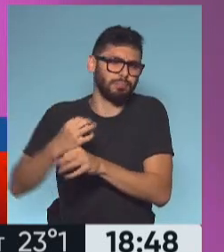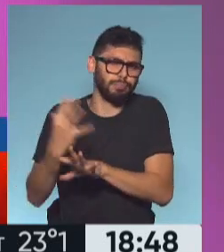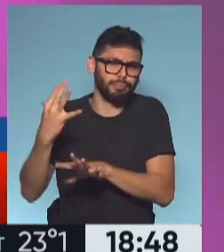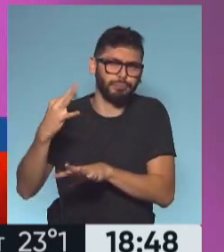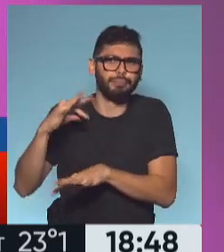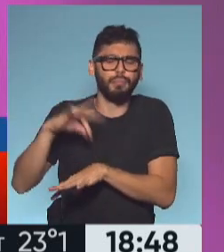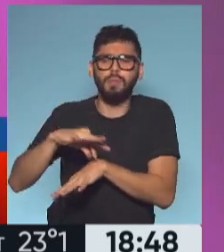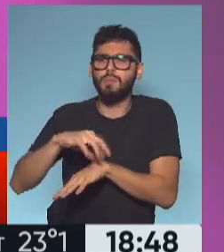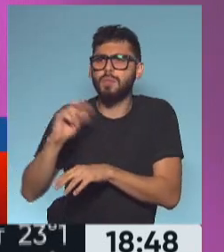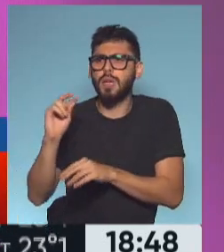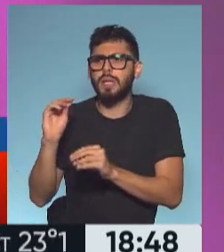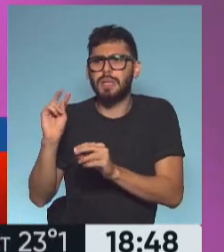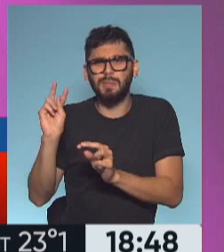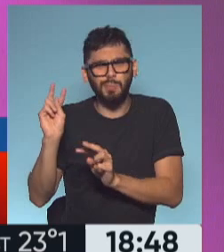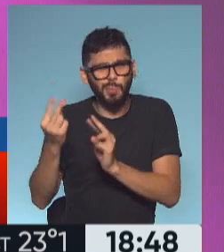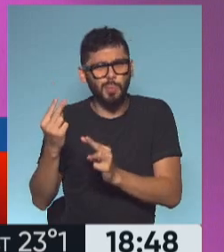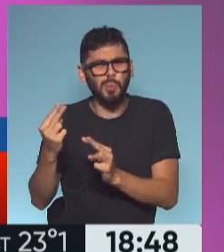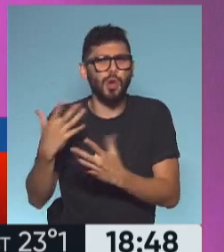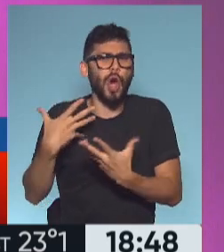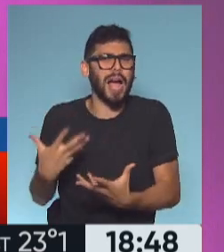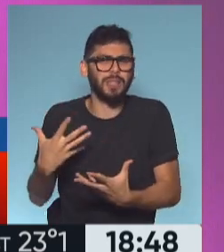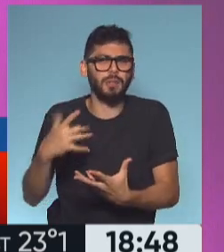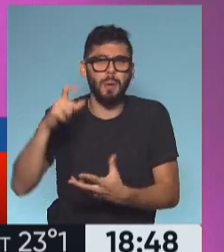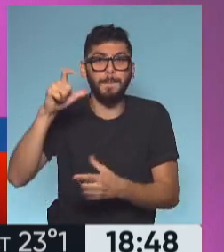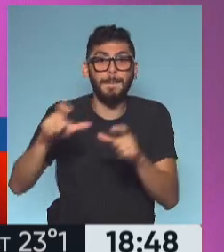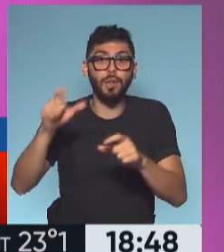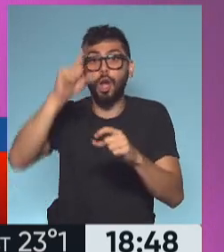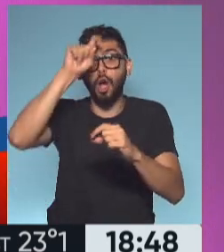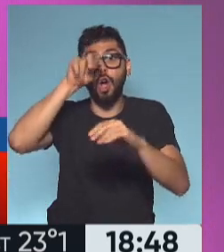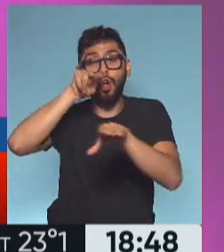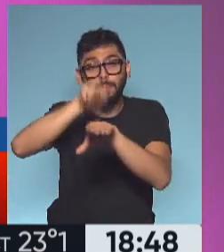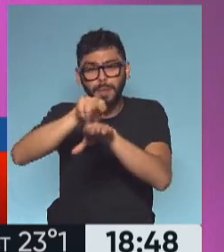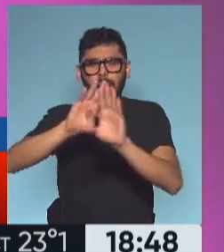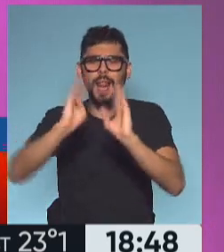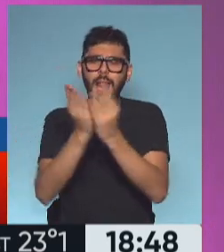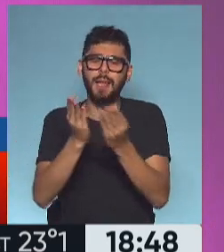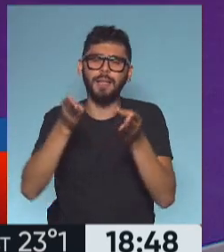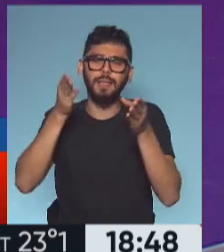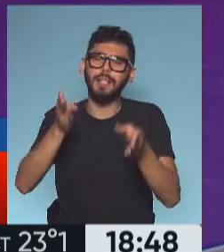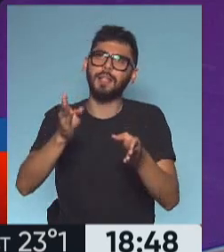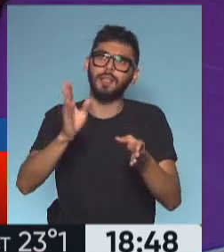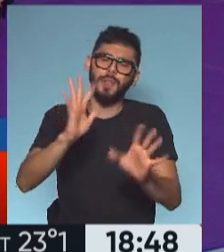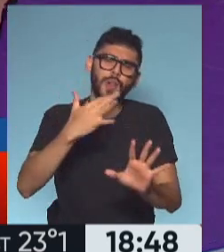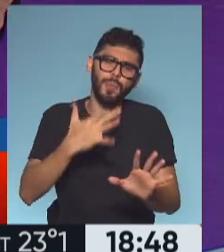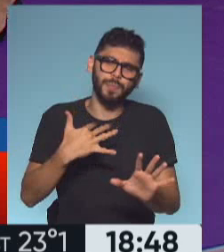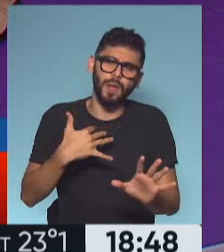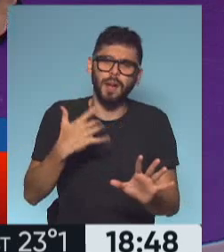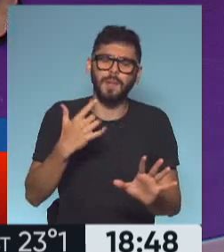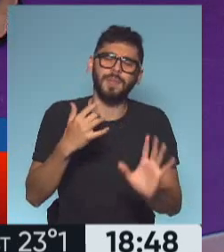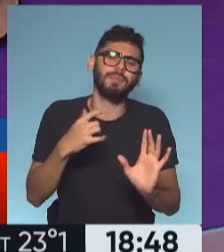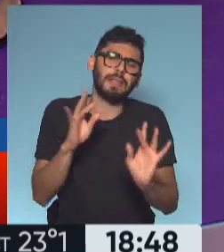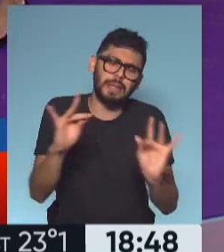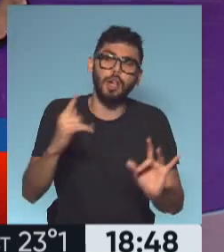función puntual los intensivistas, ¿no? Bueno, no son fáciles, por ahí queda mal la palabra, pero de reemplazar o cubrir ese